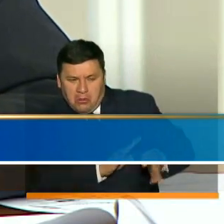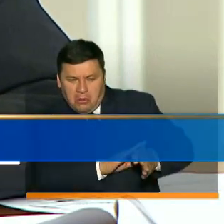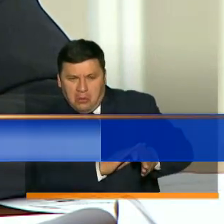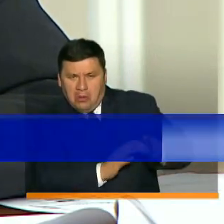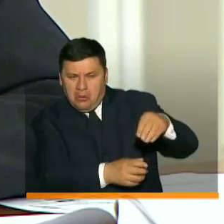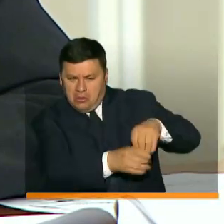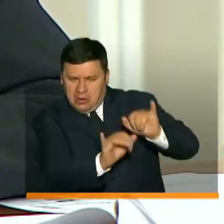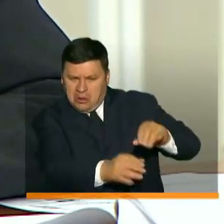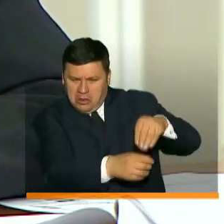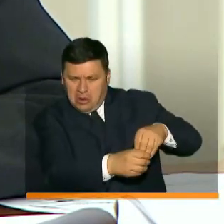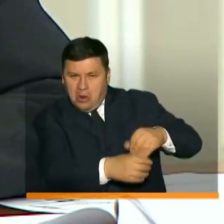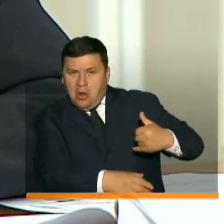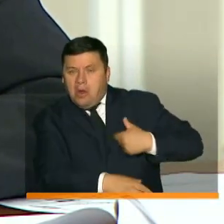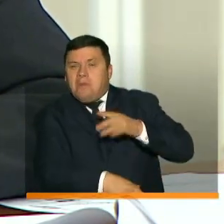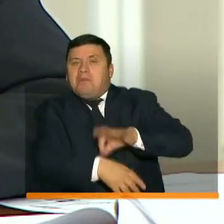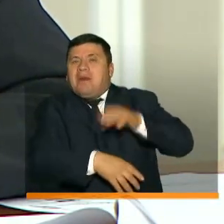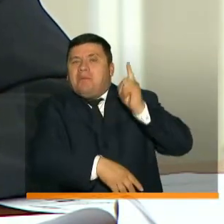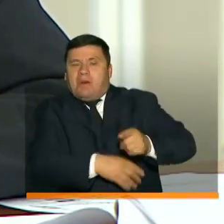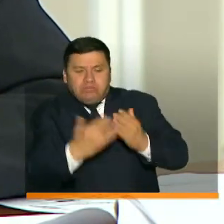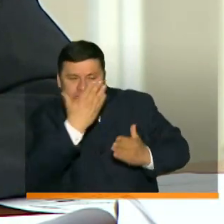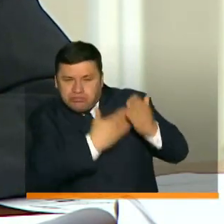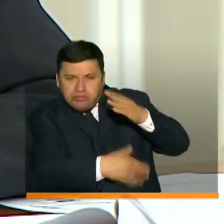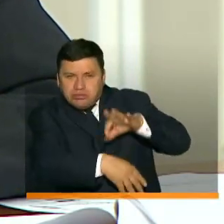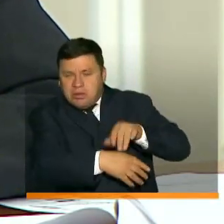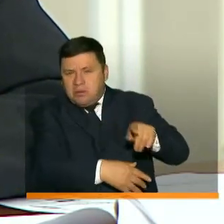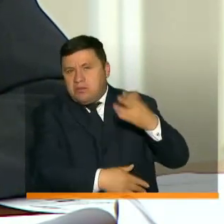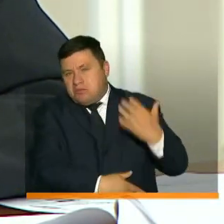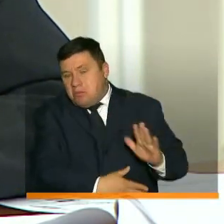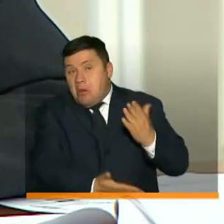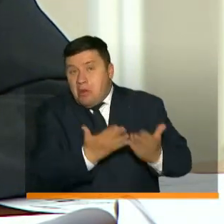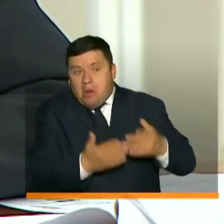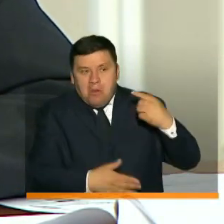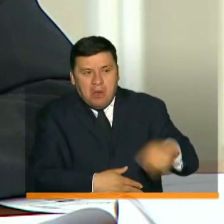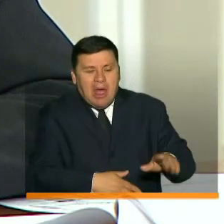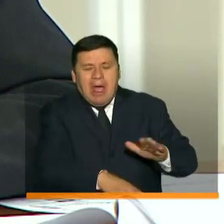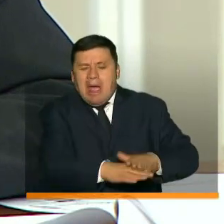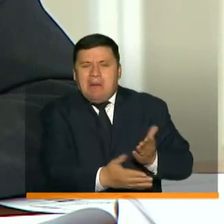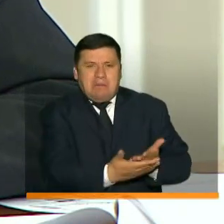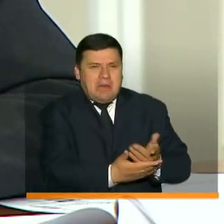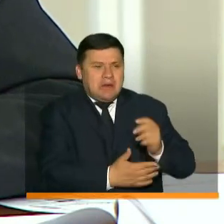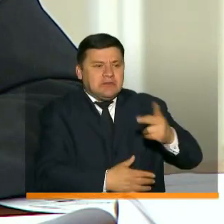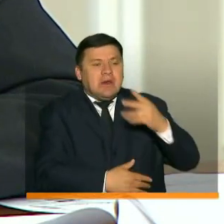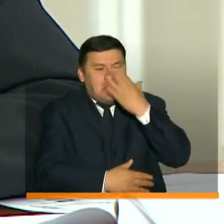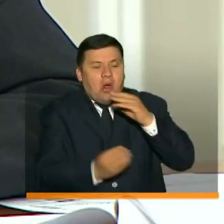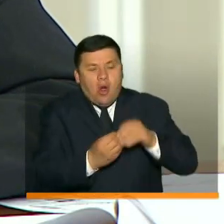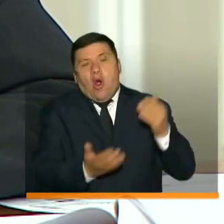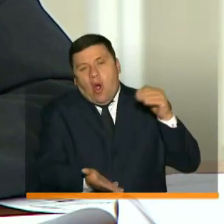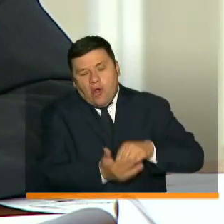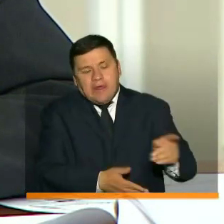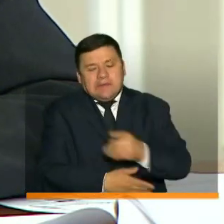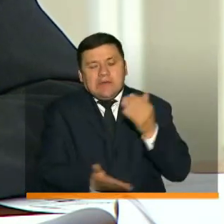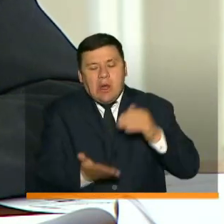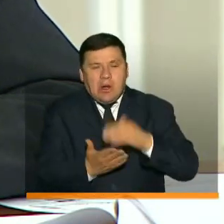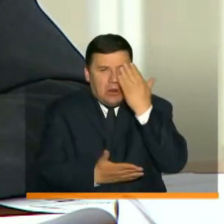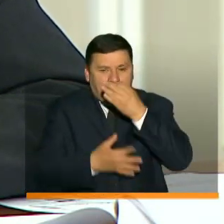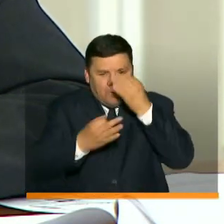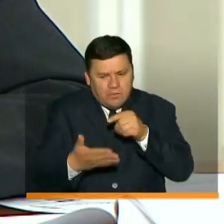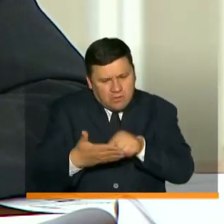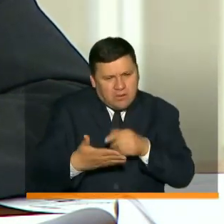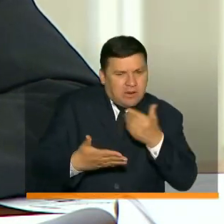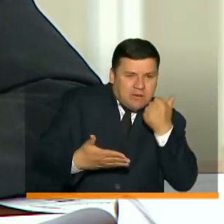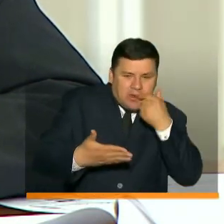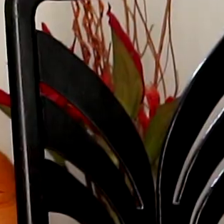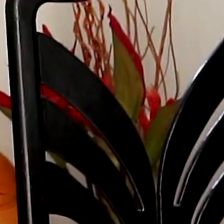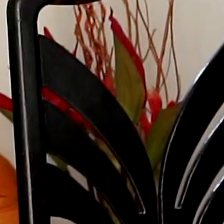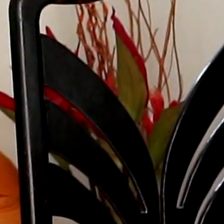su aislamiento para no tener contagio, o en unos casos eventualmente le puede pedir su segunda prueba para poder confirmar la positividad o